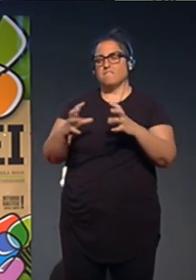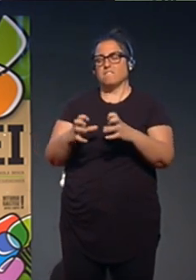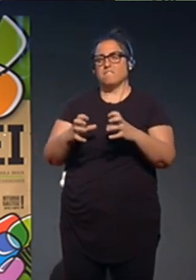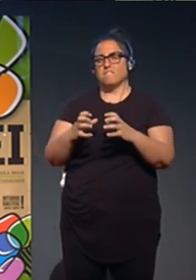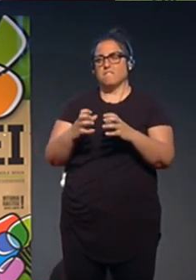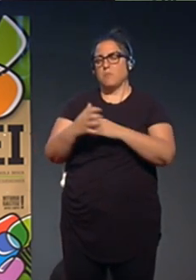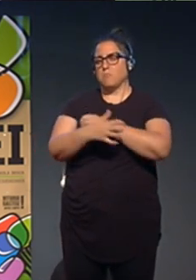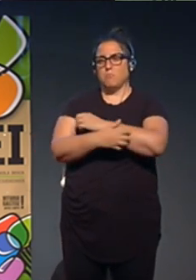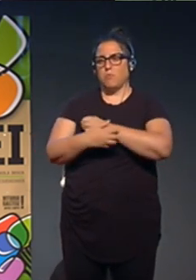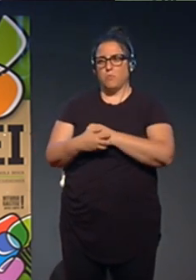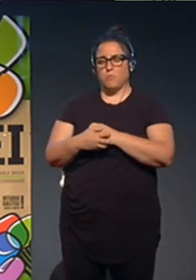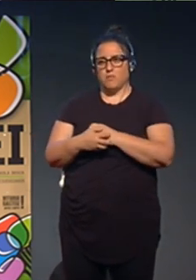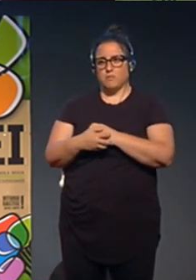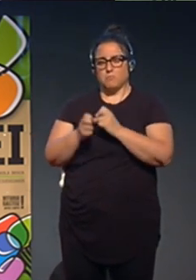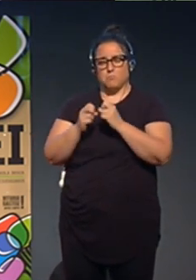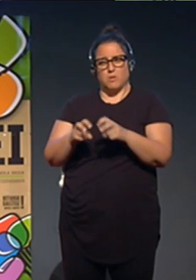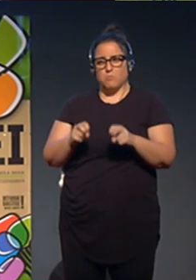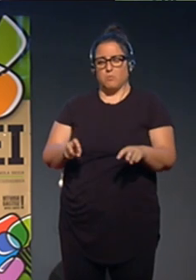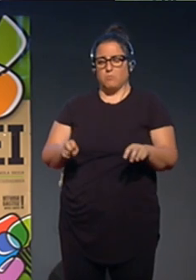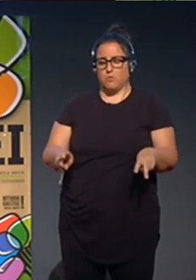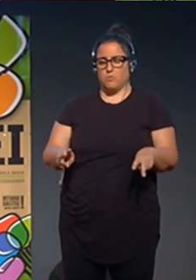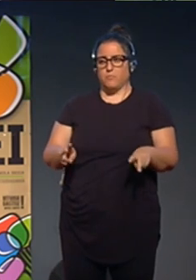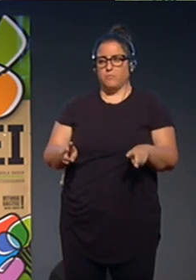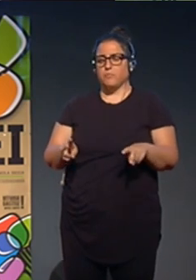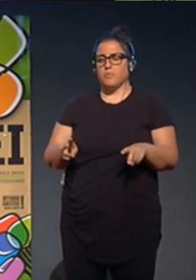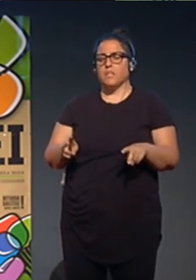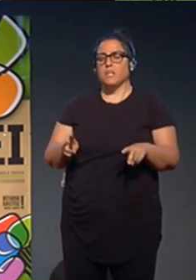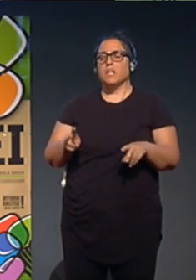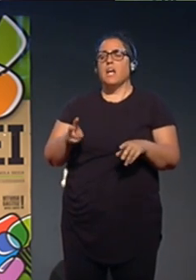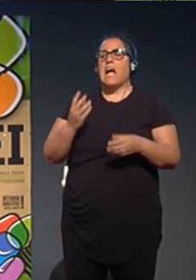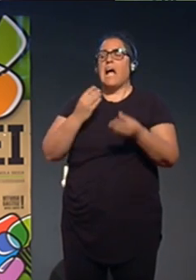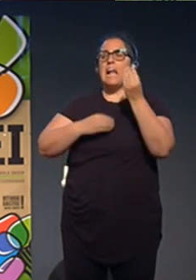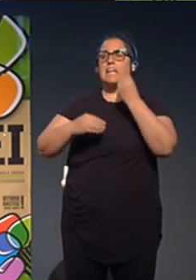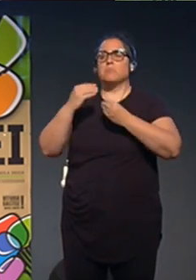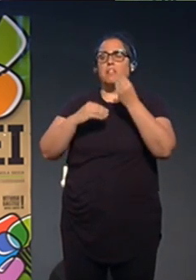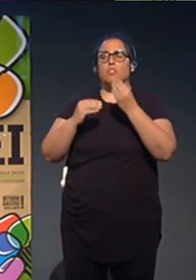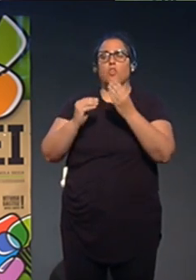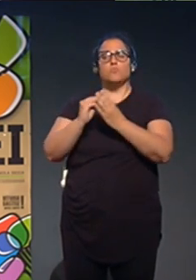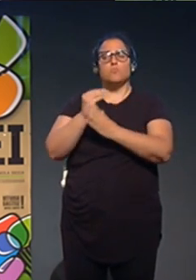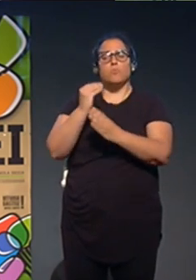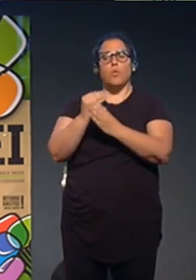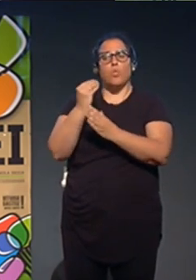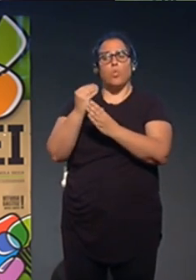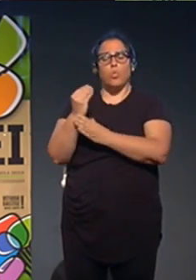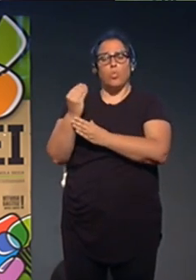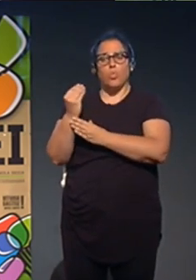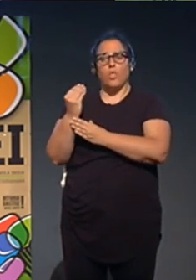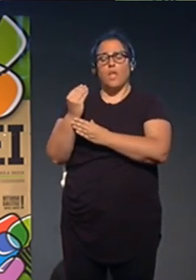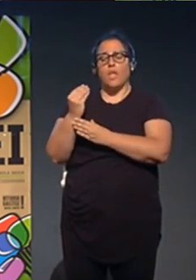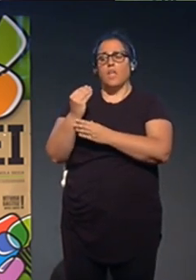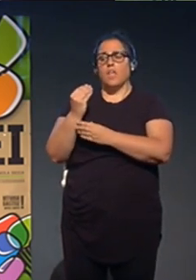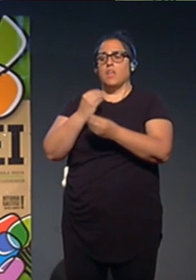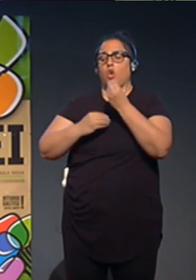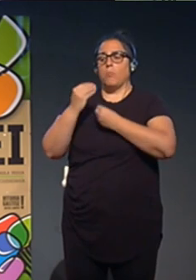Ah primero digamos y antes de seguir adelante que produzca los alimentos como produzcas y hay que consumir tres veces al